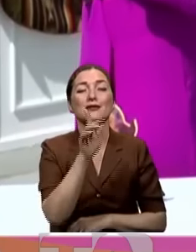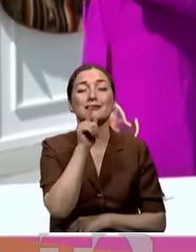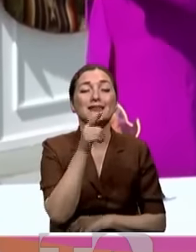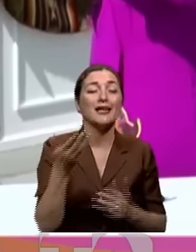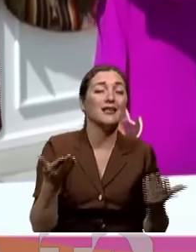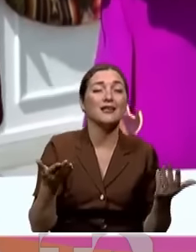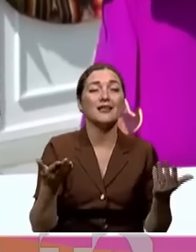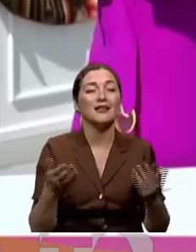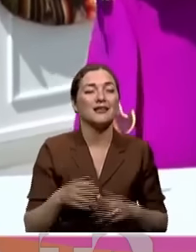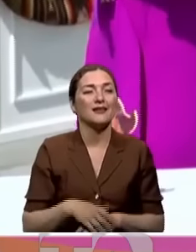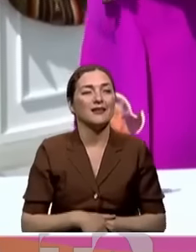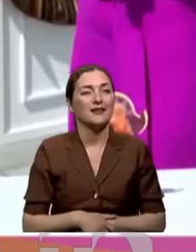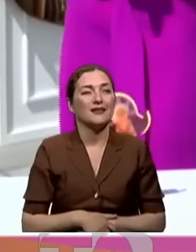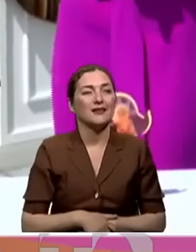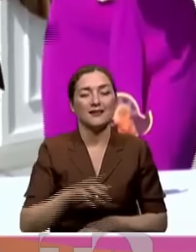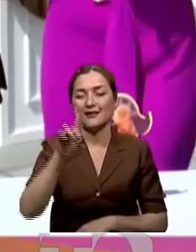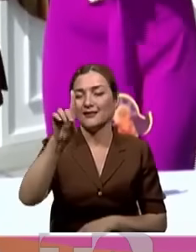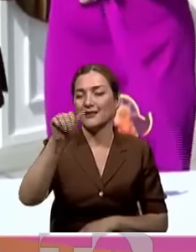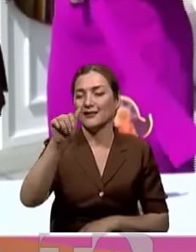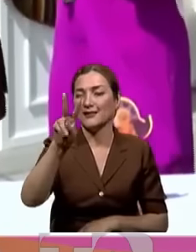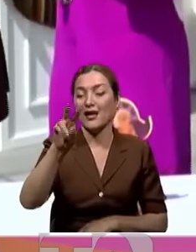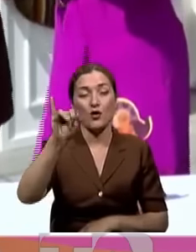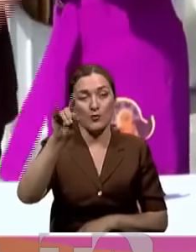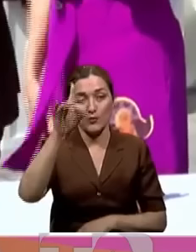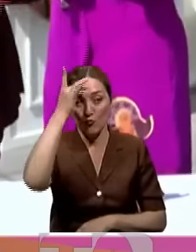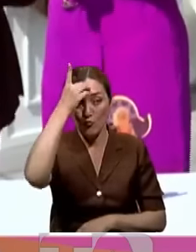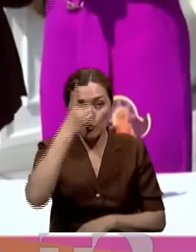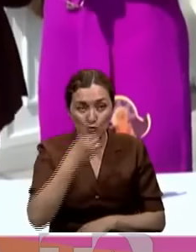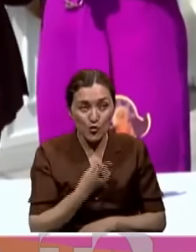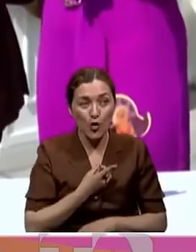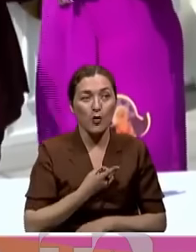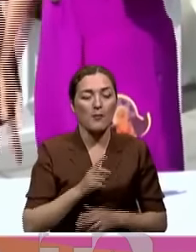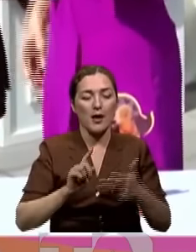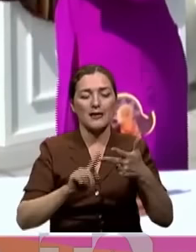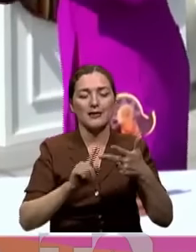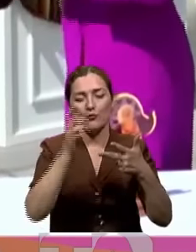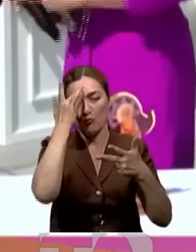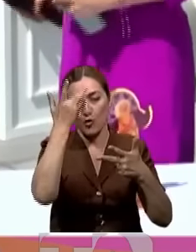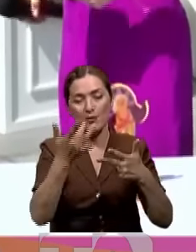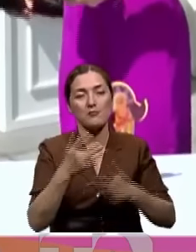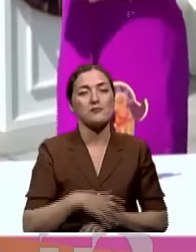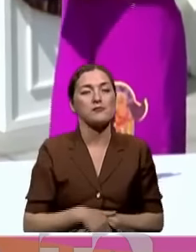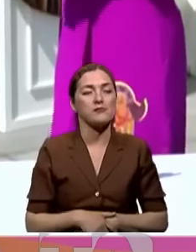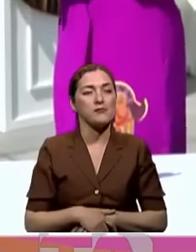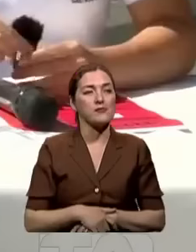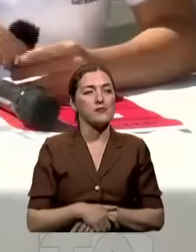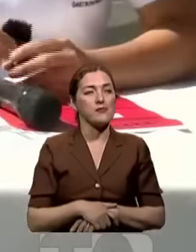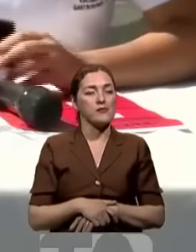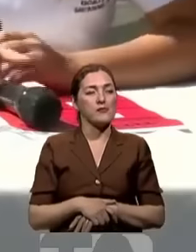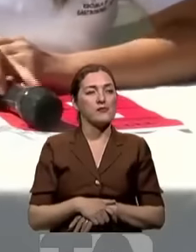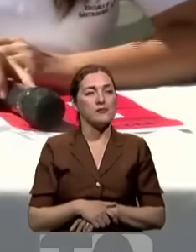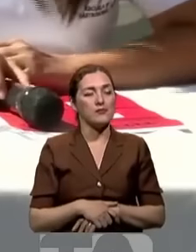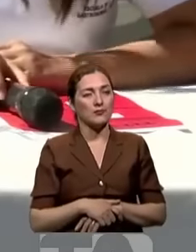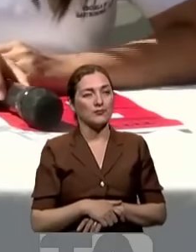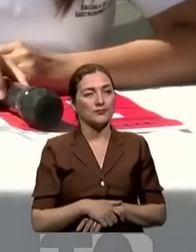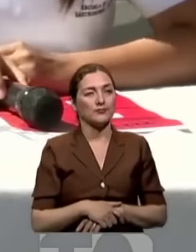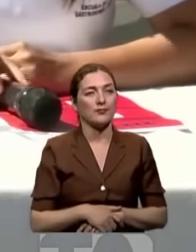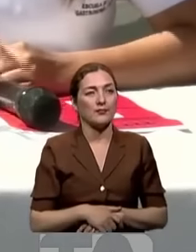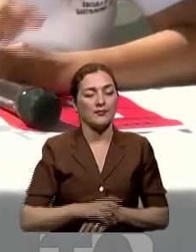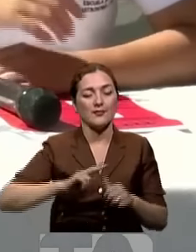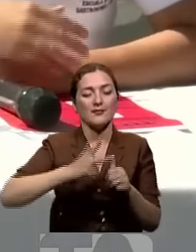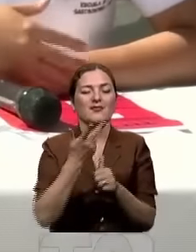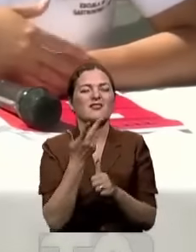honor? Bueno, mi querido David va a contarnos primero por qué decidieron elegir el tercer lugar. Gracias, mi Steffi. Bueno, el tercer